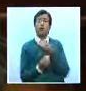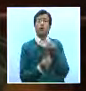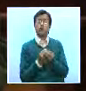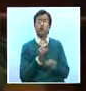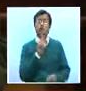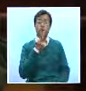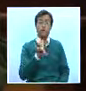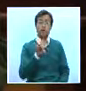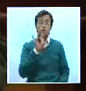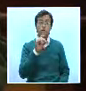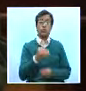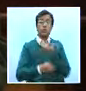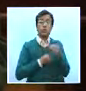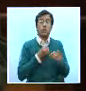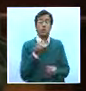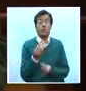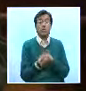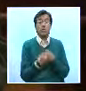la base impositiva,